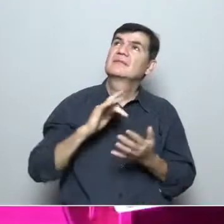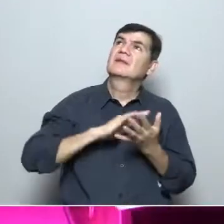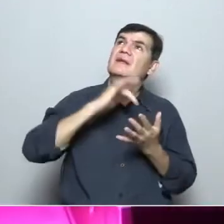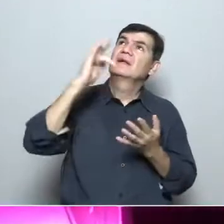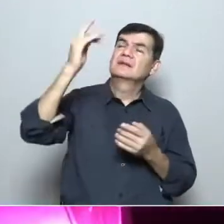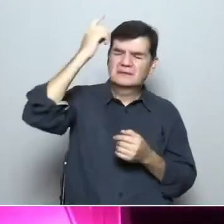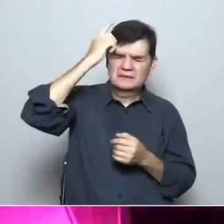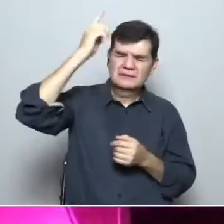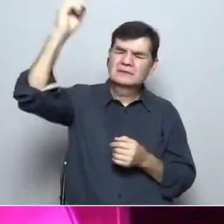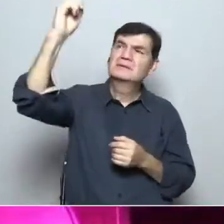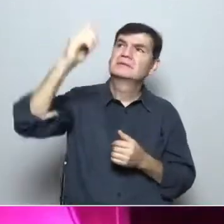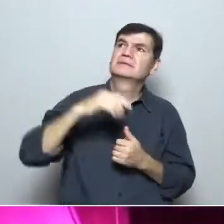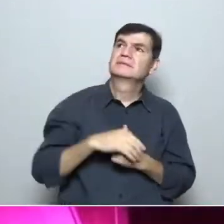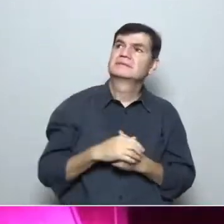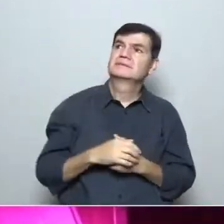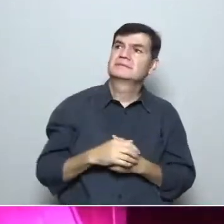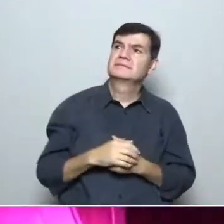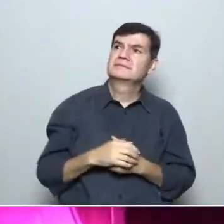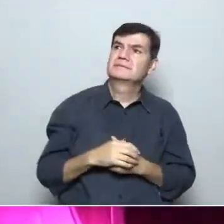Gracias, Dios.